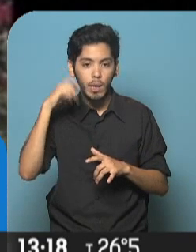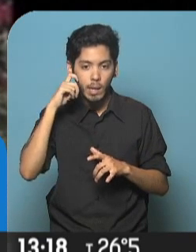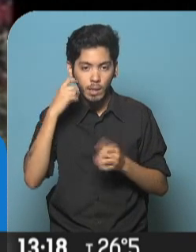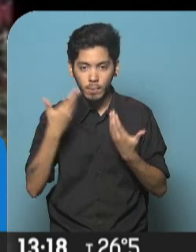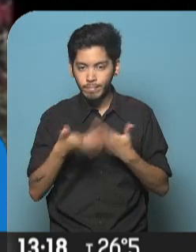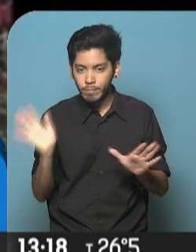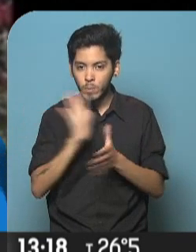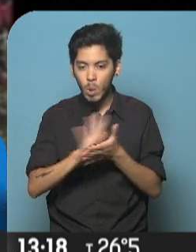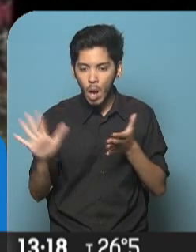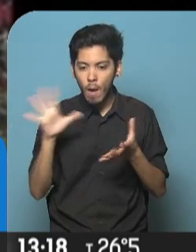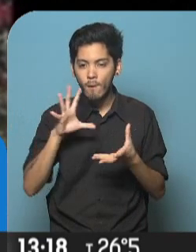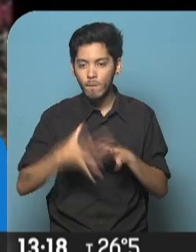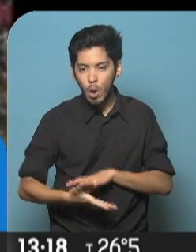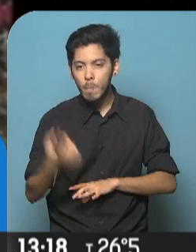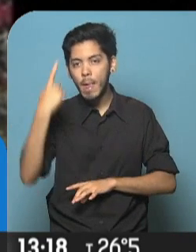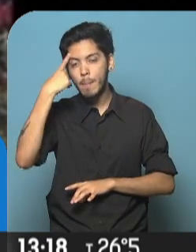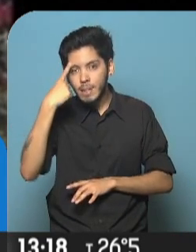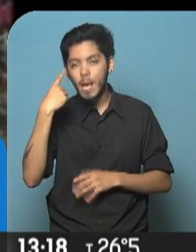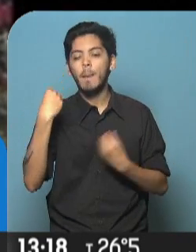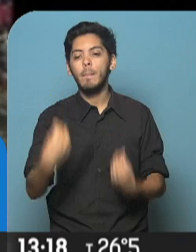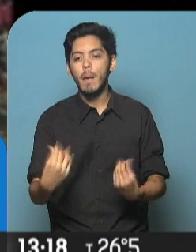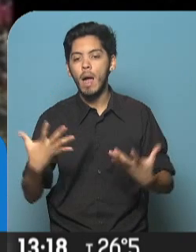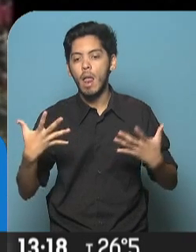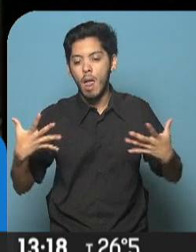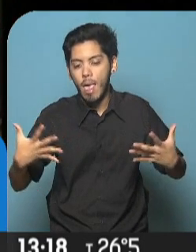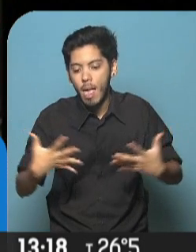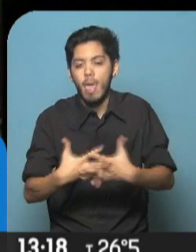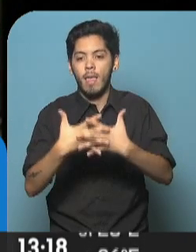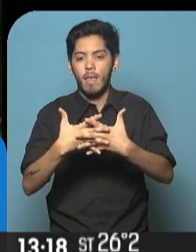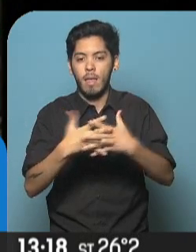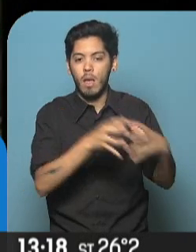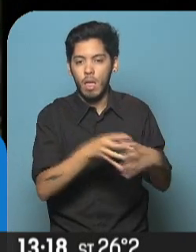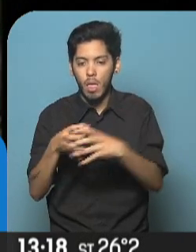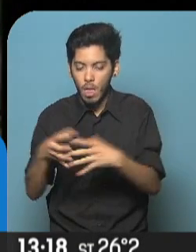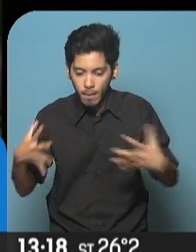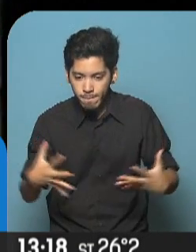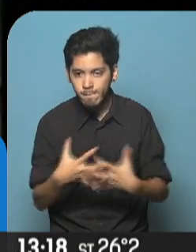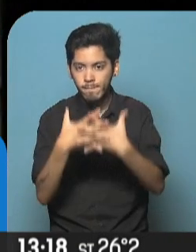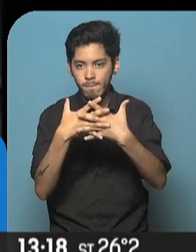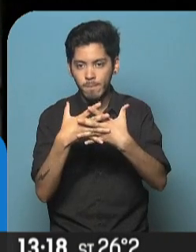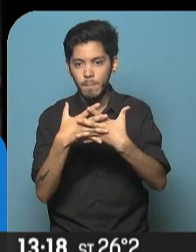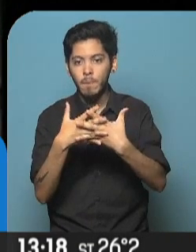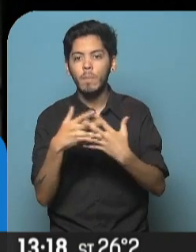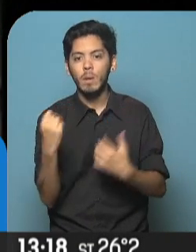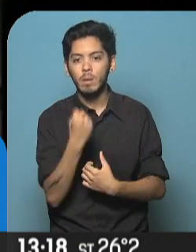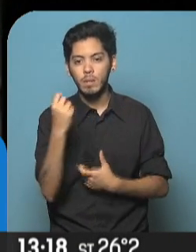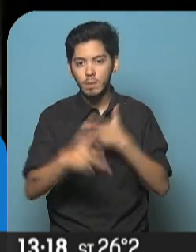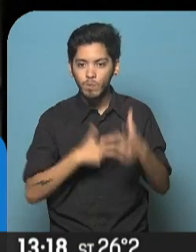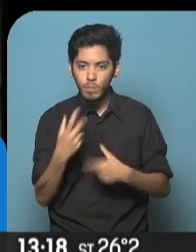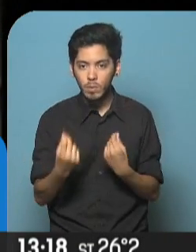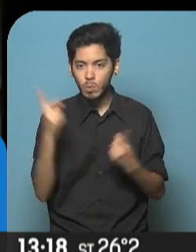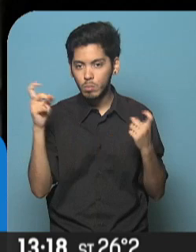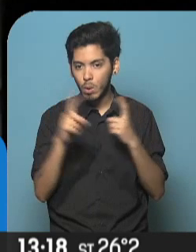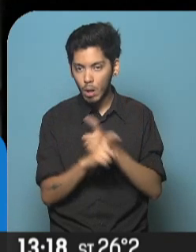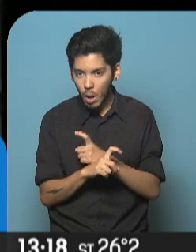tratar de explorar cómo hacer esa unificación es también es importante decir que es un problema que todavía